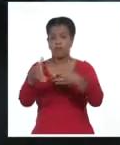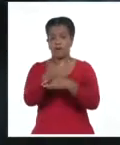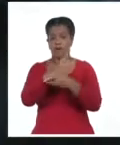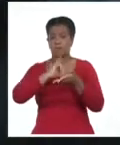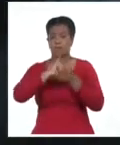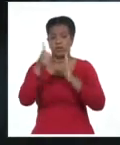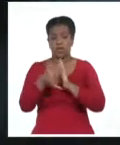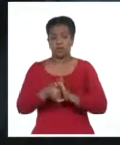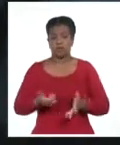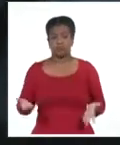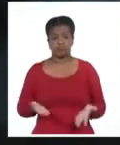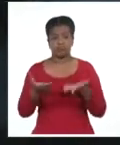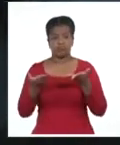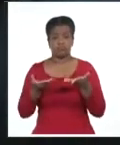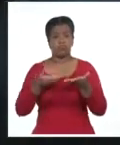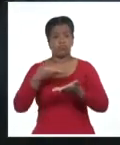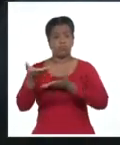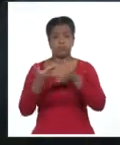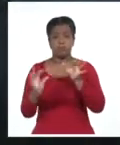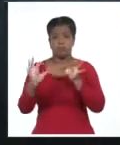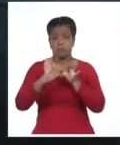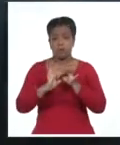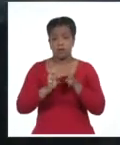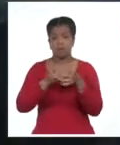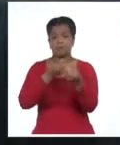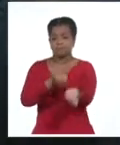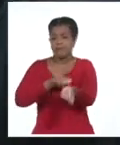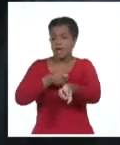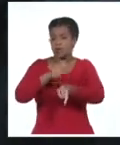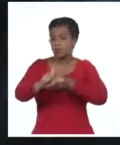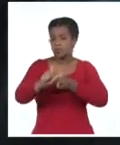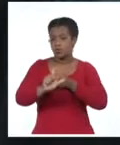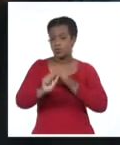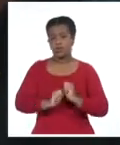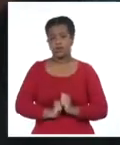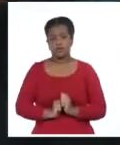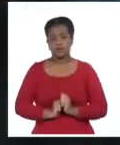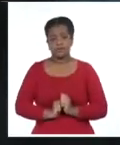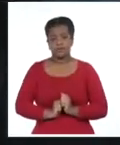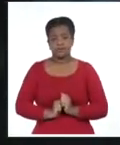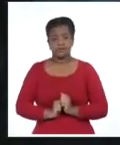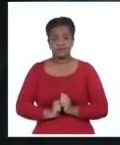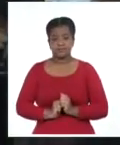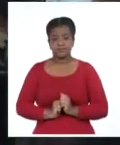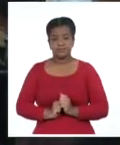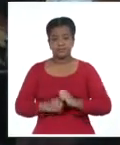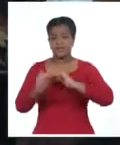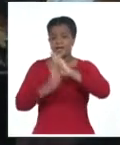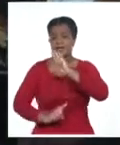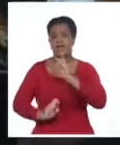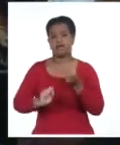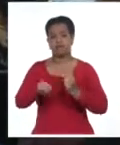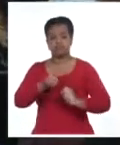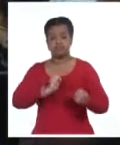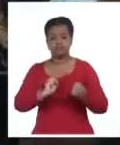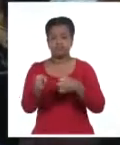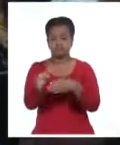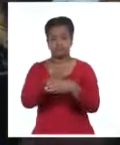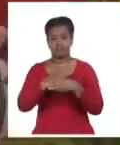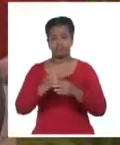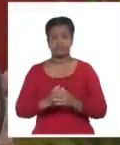innovación, en el caso de la agricultura de precisión, en el caso del uso de la energía renovable. Entonces yo creo que